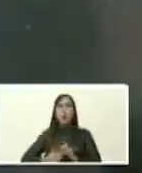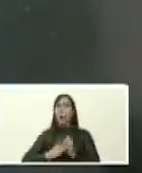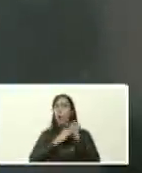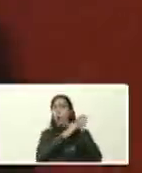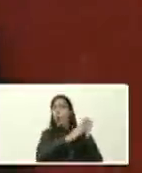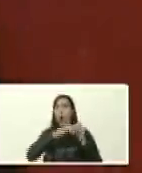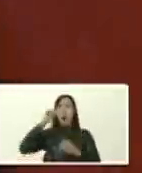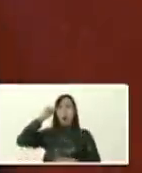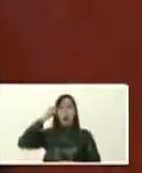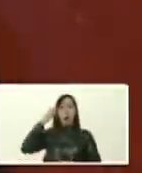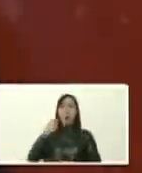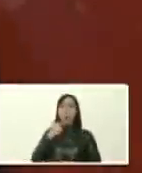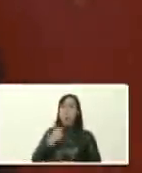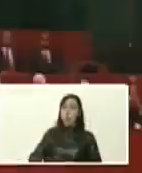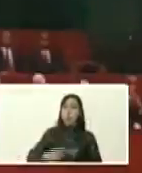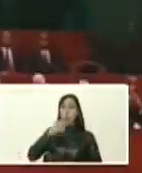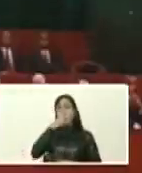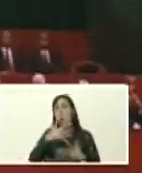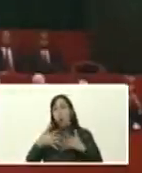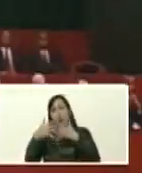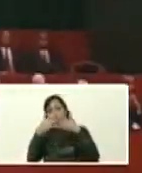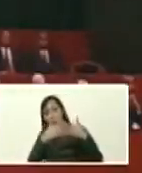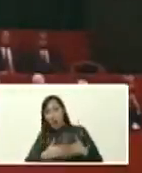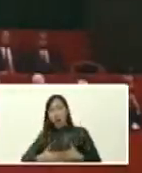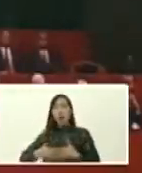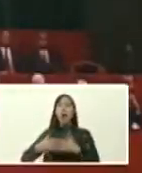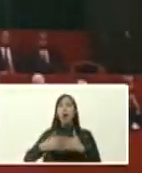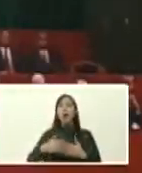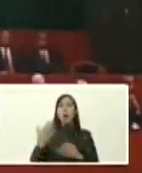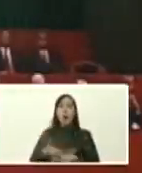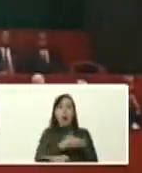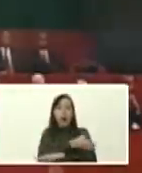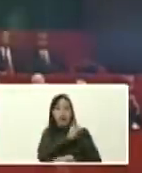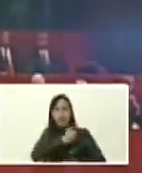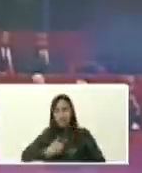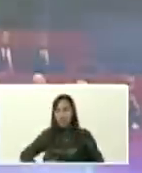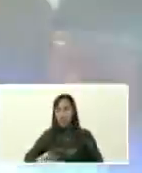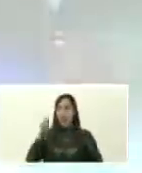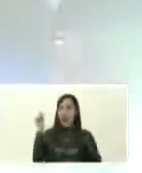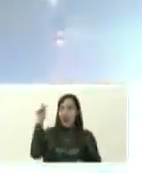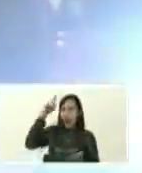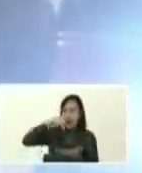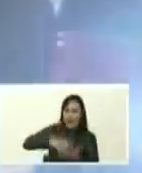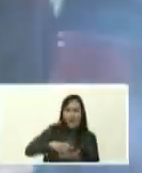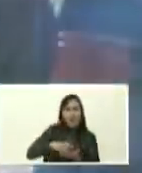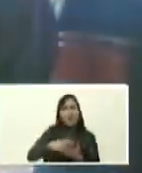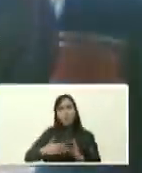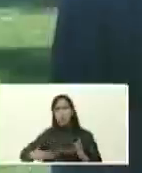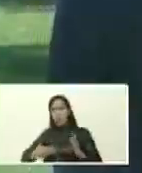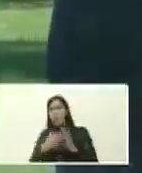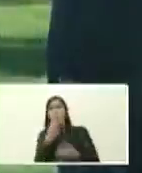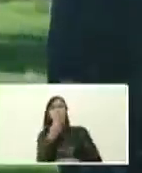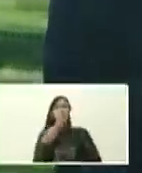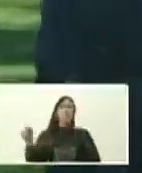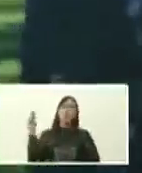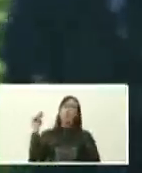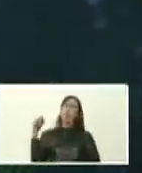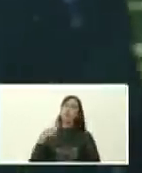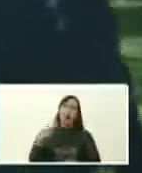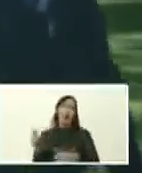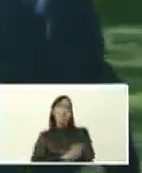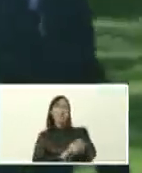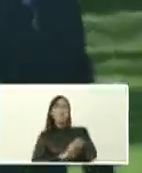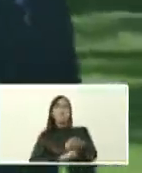cuando le dijo a Bush, allá en Mar del Plata, aquí no vengan a patotearnos. Qué coraje el de aquel